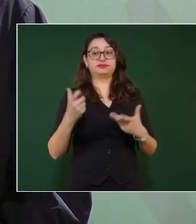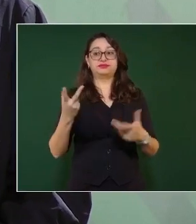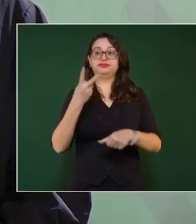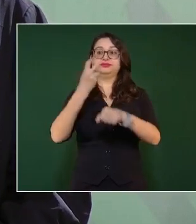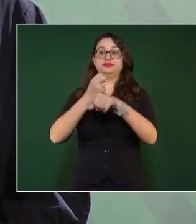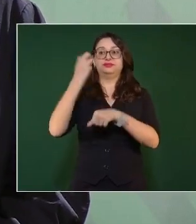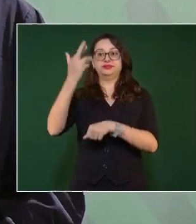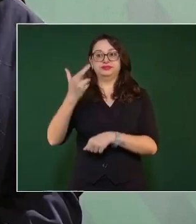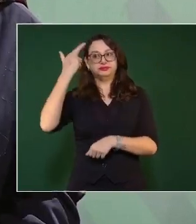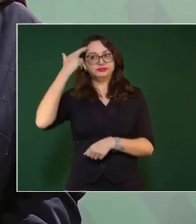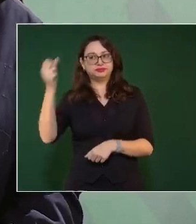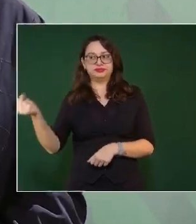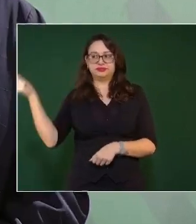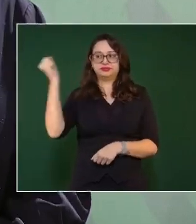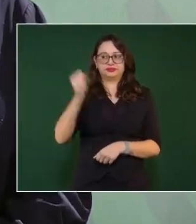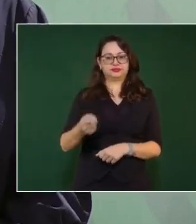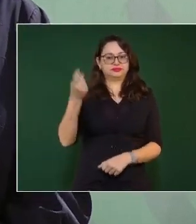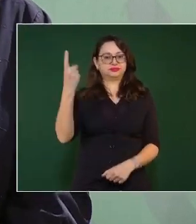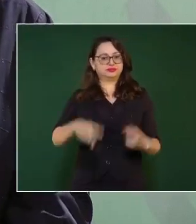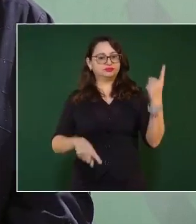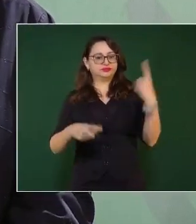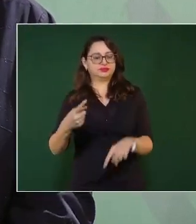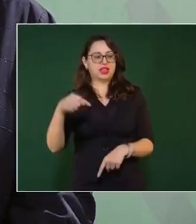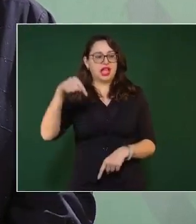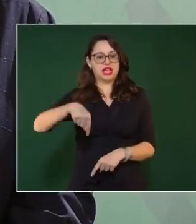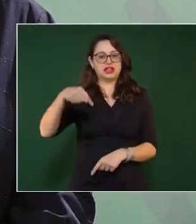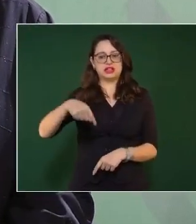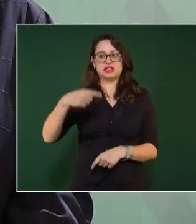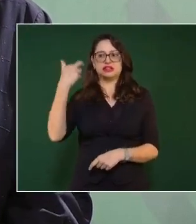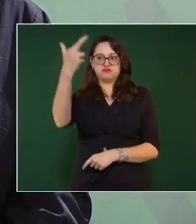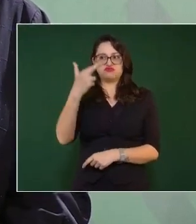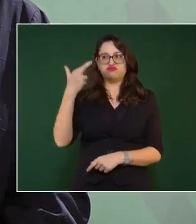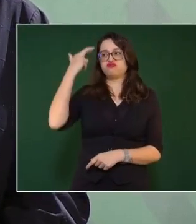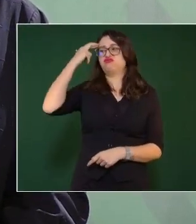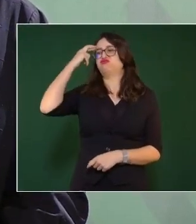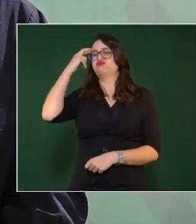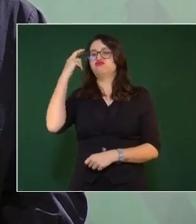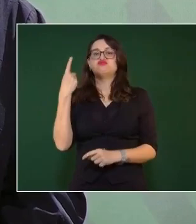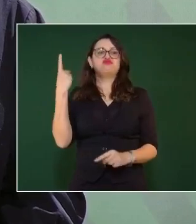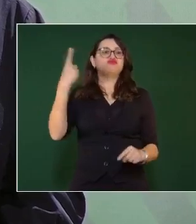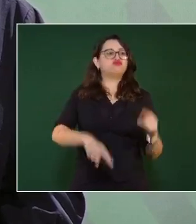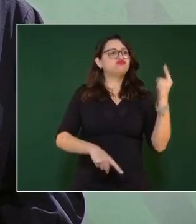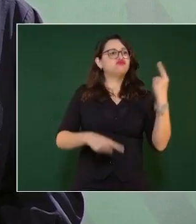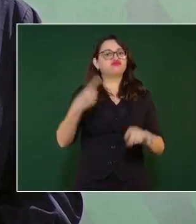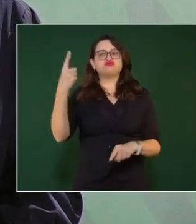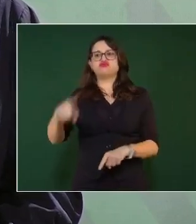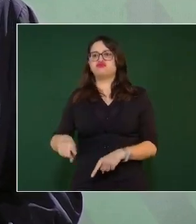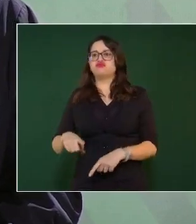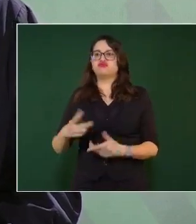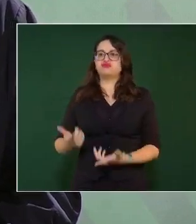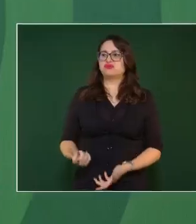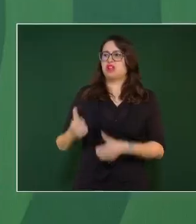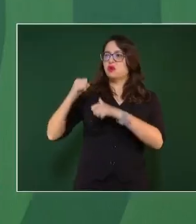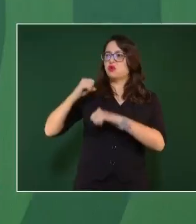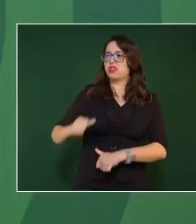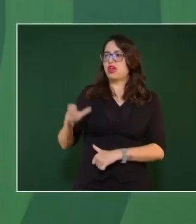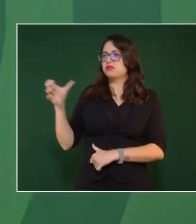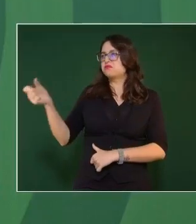España, los virreyes nombraban a los alcaldes mayores,